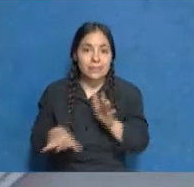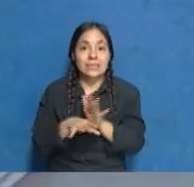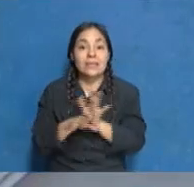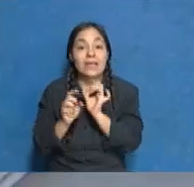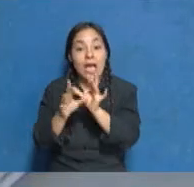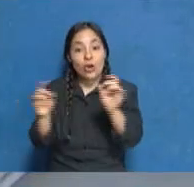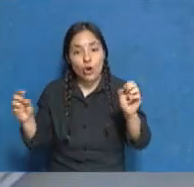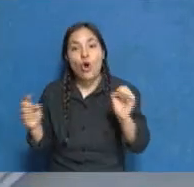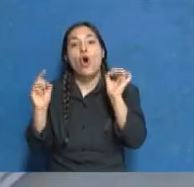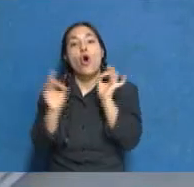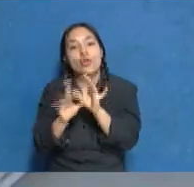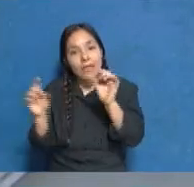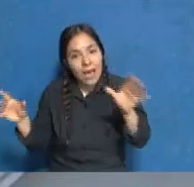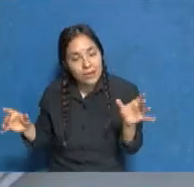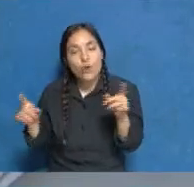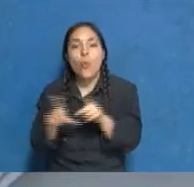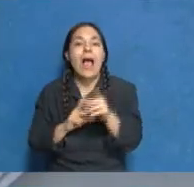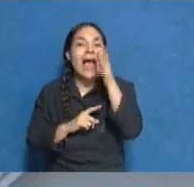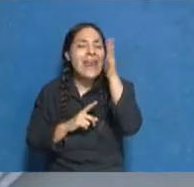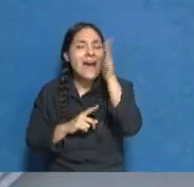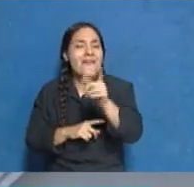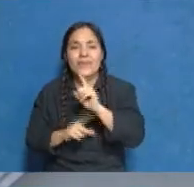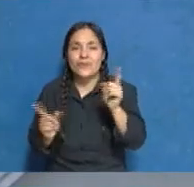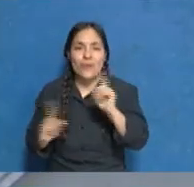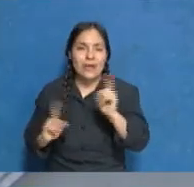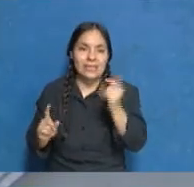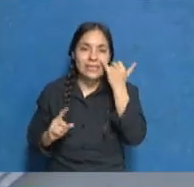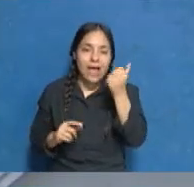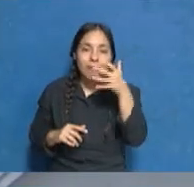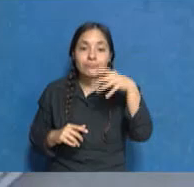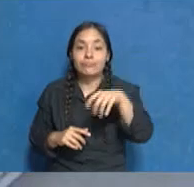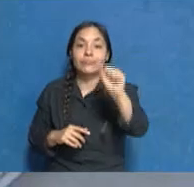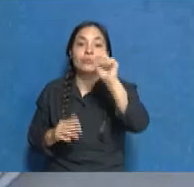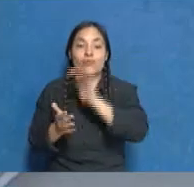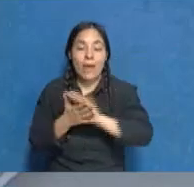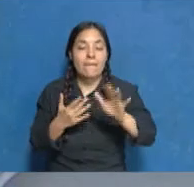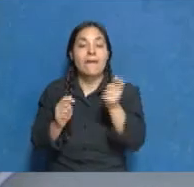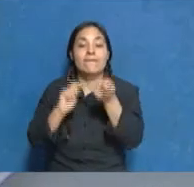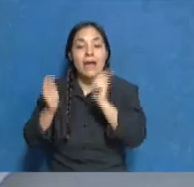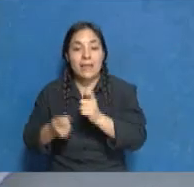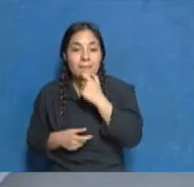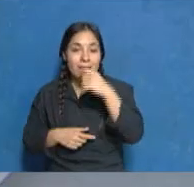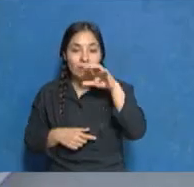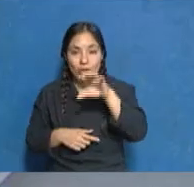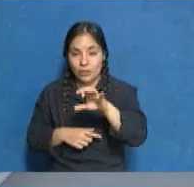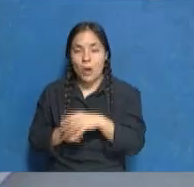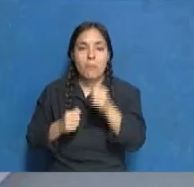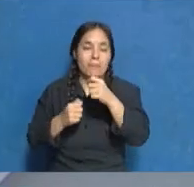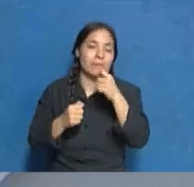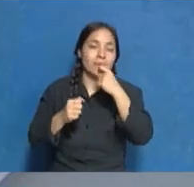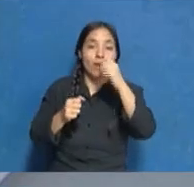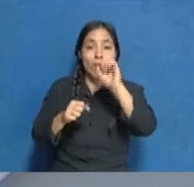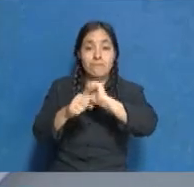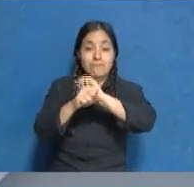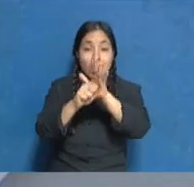más contagio, menos gravedad. Bueno, ya hemos identificado estas variantes en la provincia de Mendoza, son varias subvariantes de